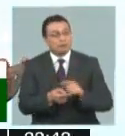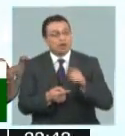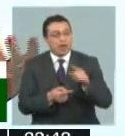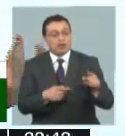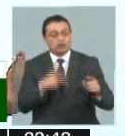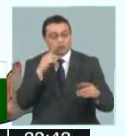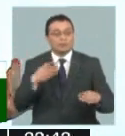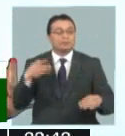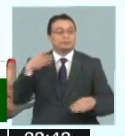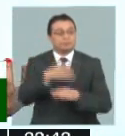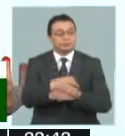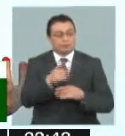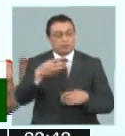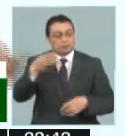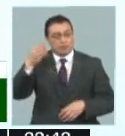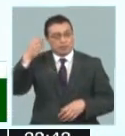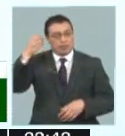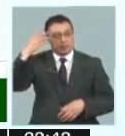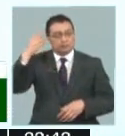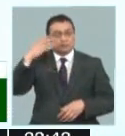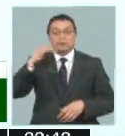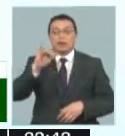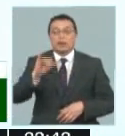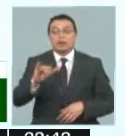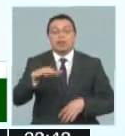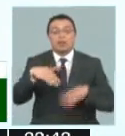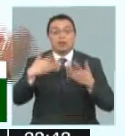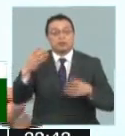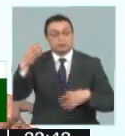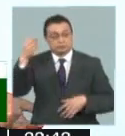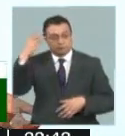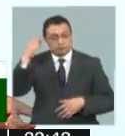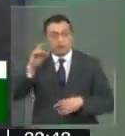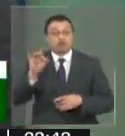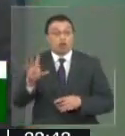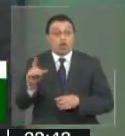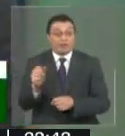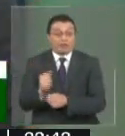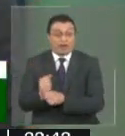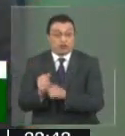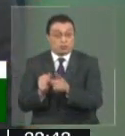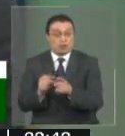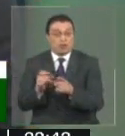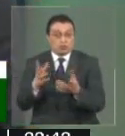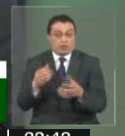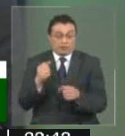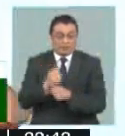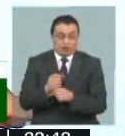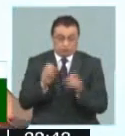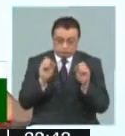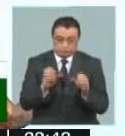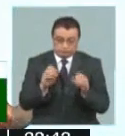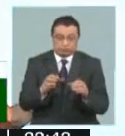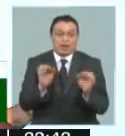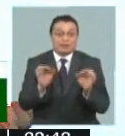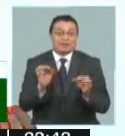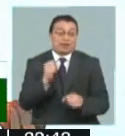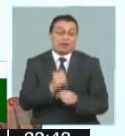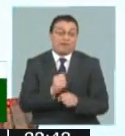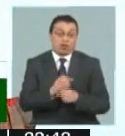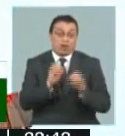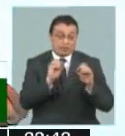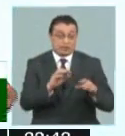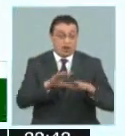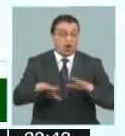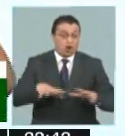esta academia a capacitarse? Y se terminan capacitando no solo como trabajadores, también como eso, porque también hay que, obviamente, igual que cualquier trabajador, hay que